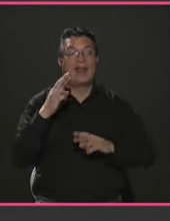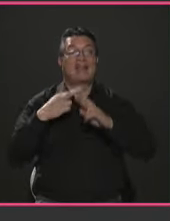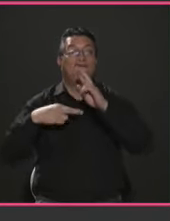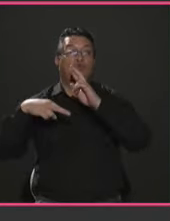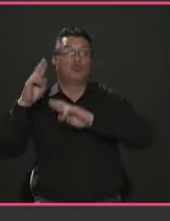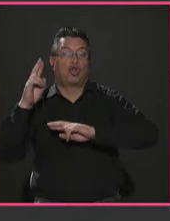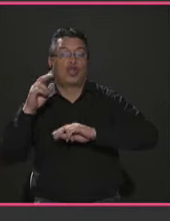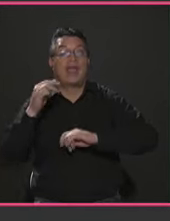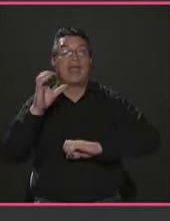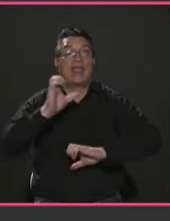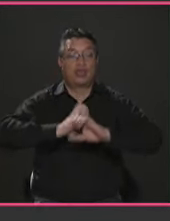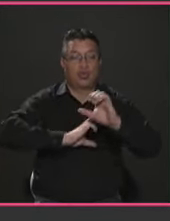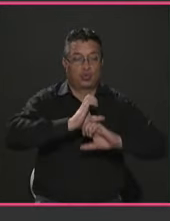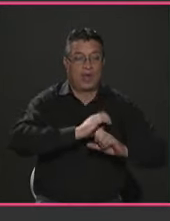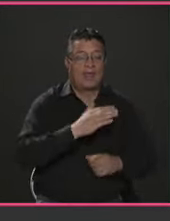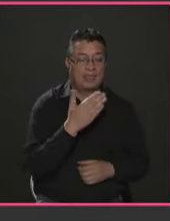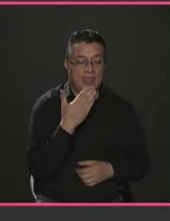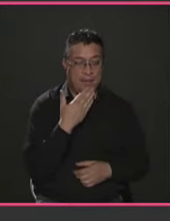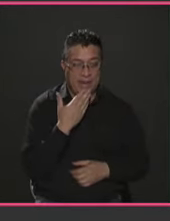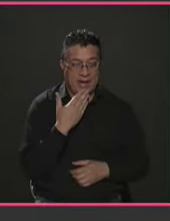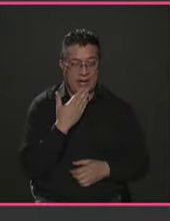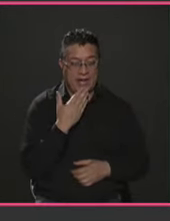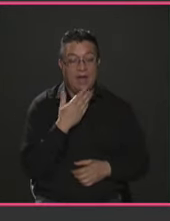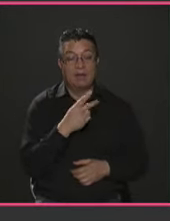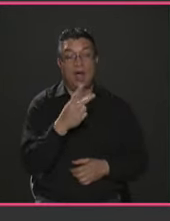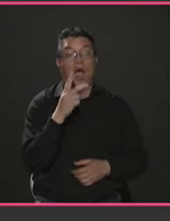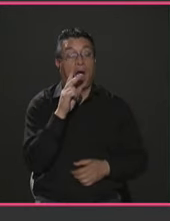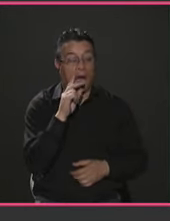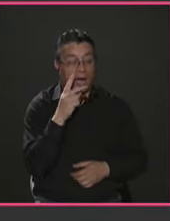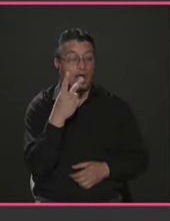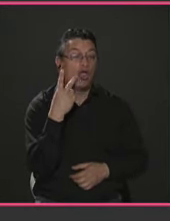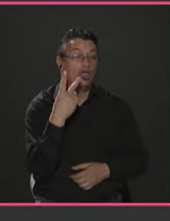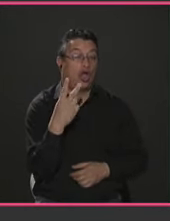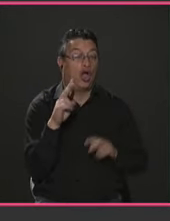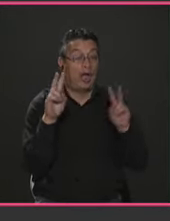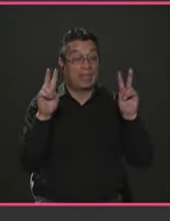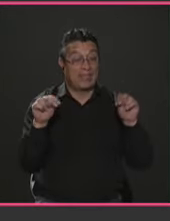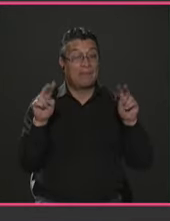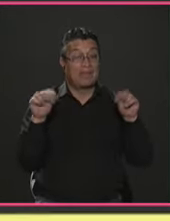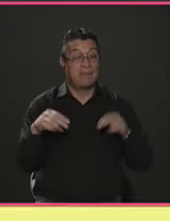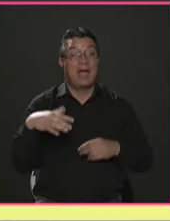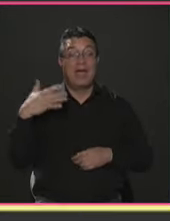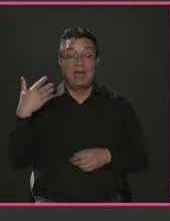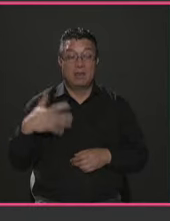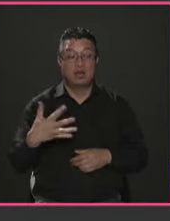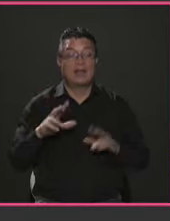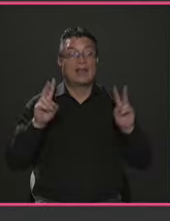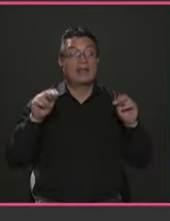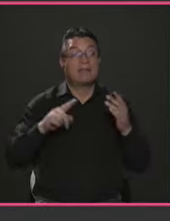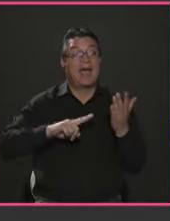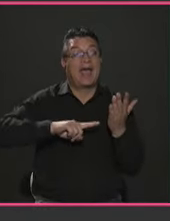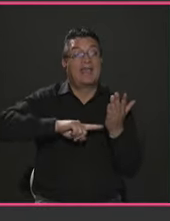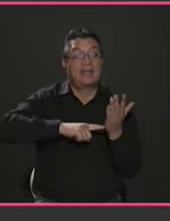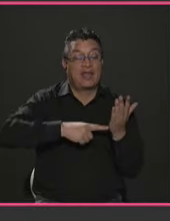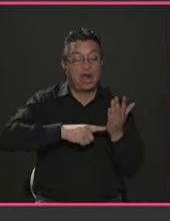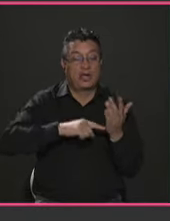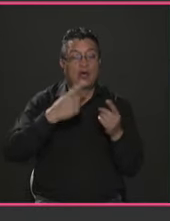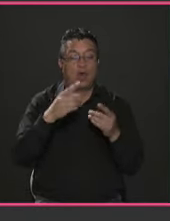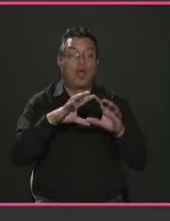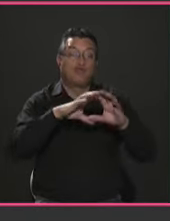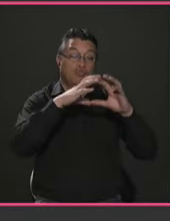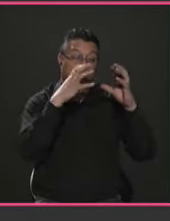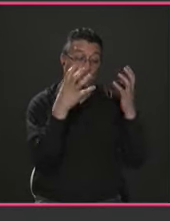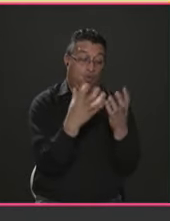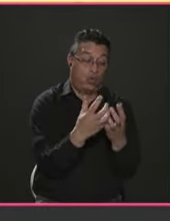esta es la razón por qué hay dos temas clav que tenemos que ver en cuanto a tecnología uno tiene que ver con la globalización